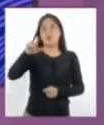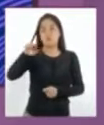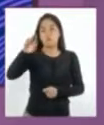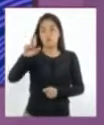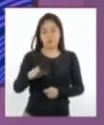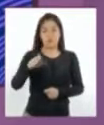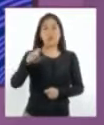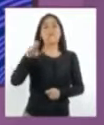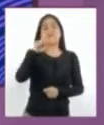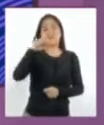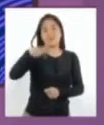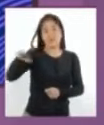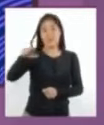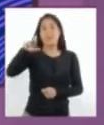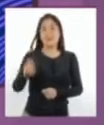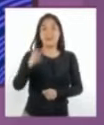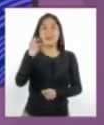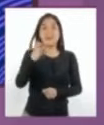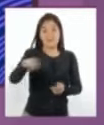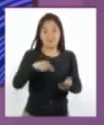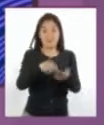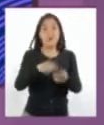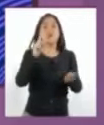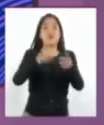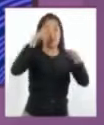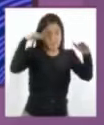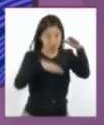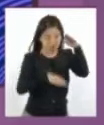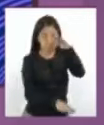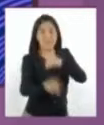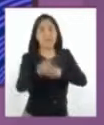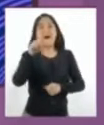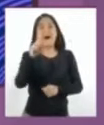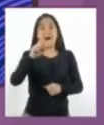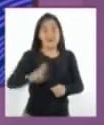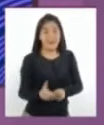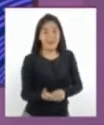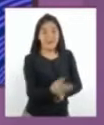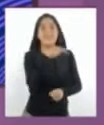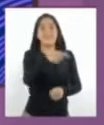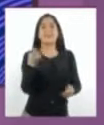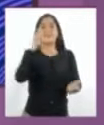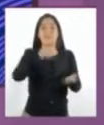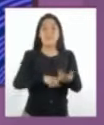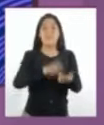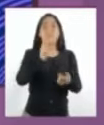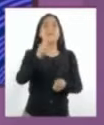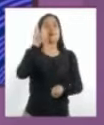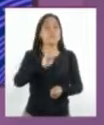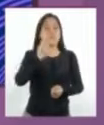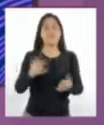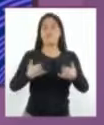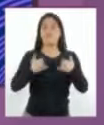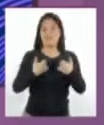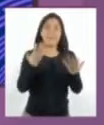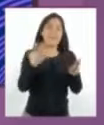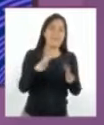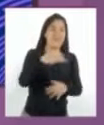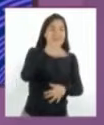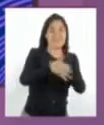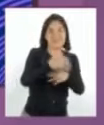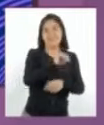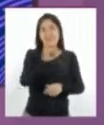Estos restos fueron encontrados en un cenote subterráneo y pertenecían a una joven de entre 15